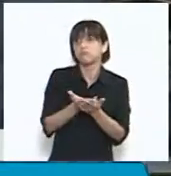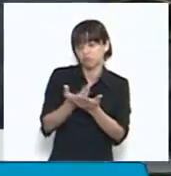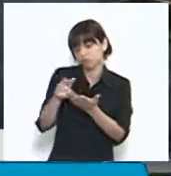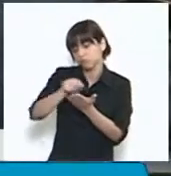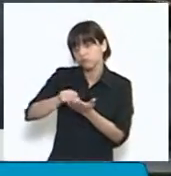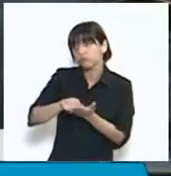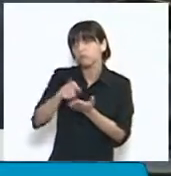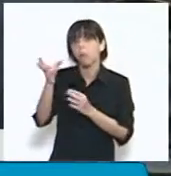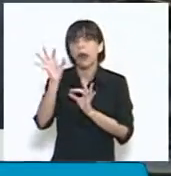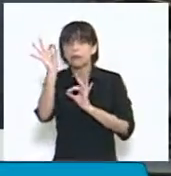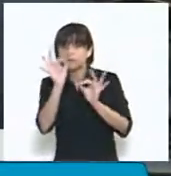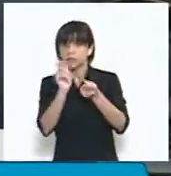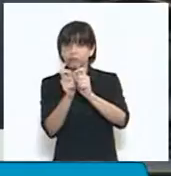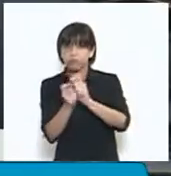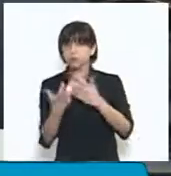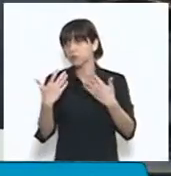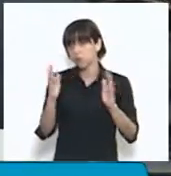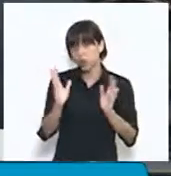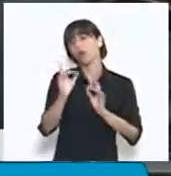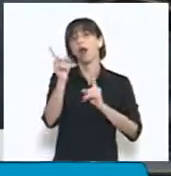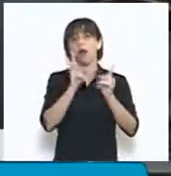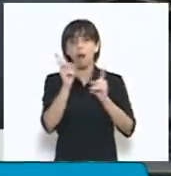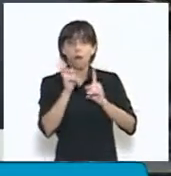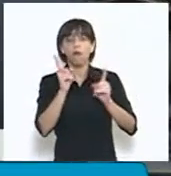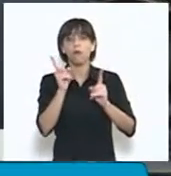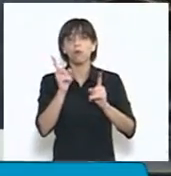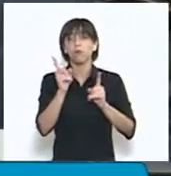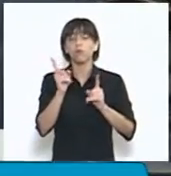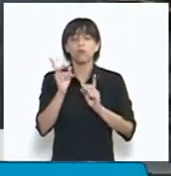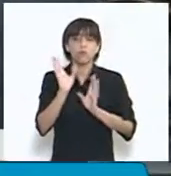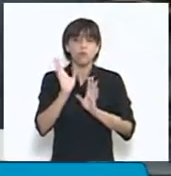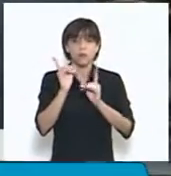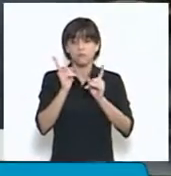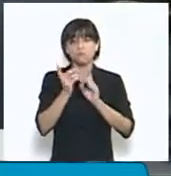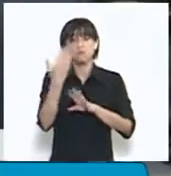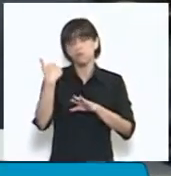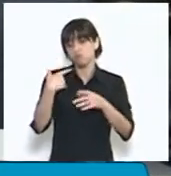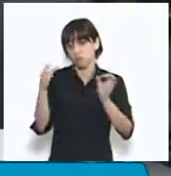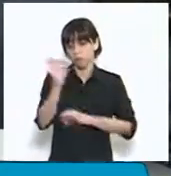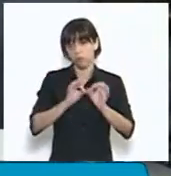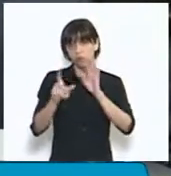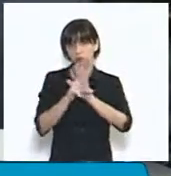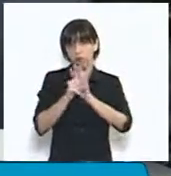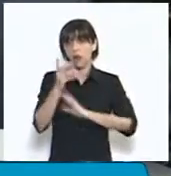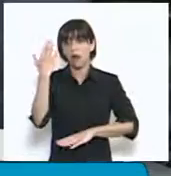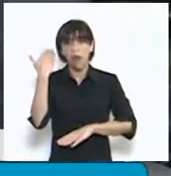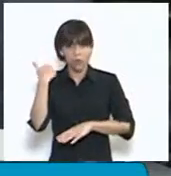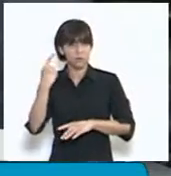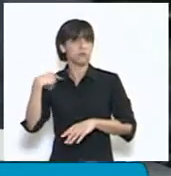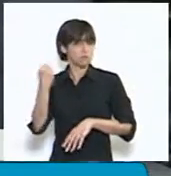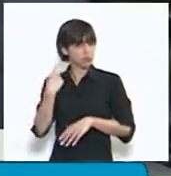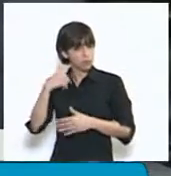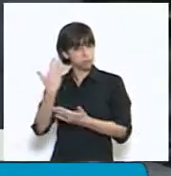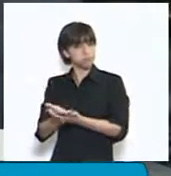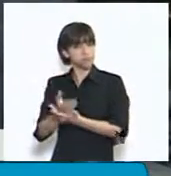proyecto, aunque algunas de ellas las tomó el proyecto de ley y que fueron recriminaciones nuestras al momento